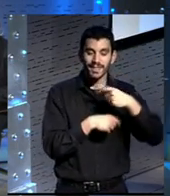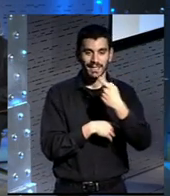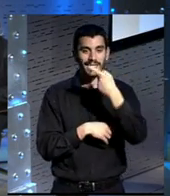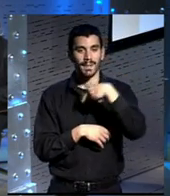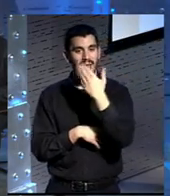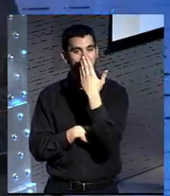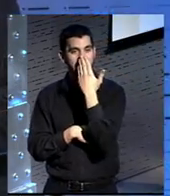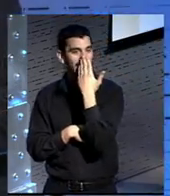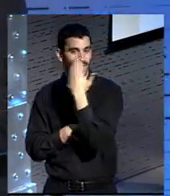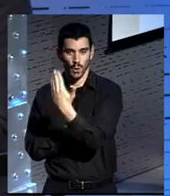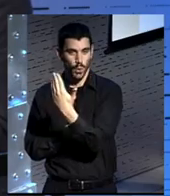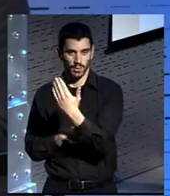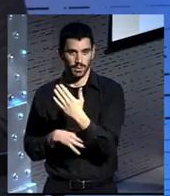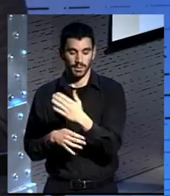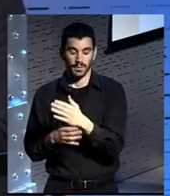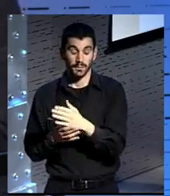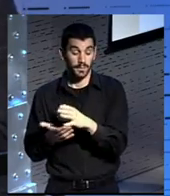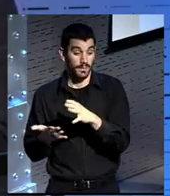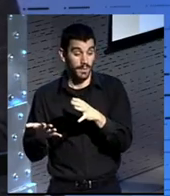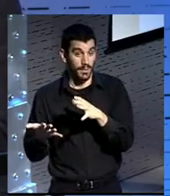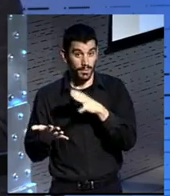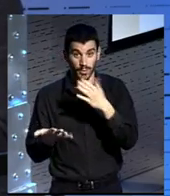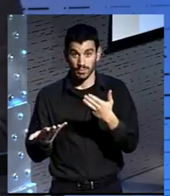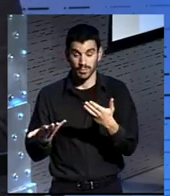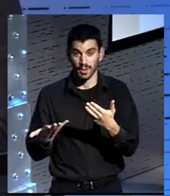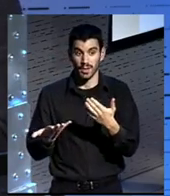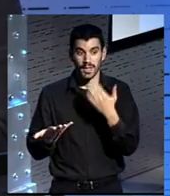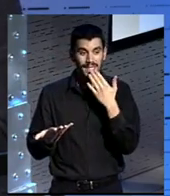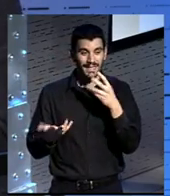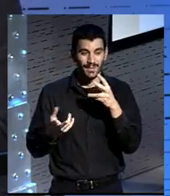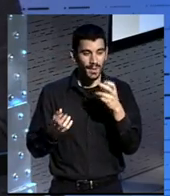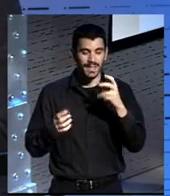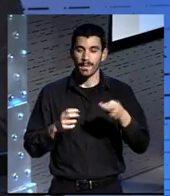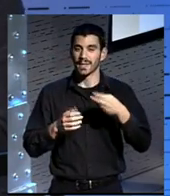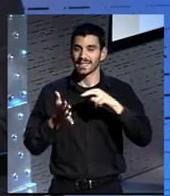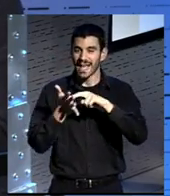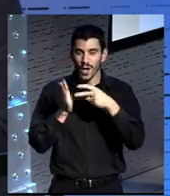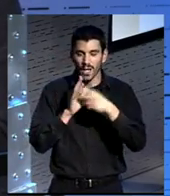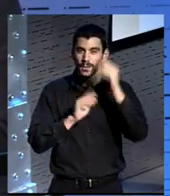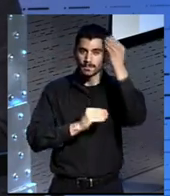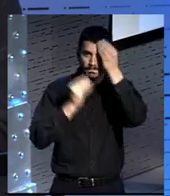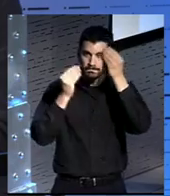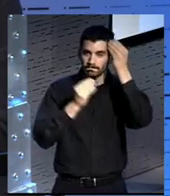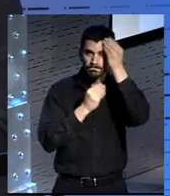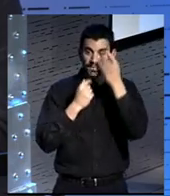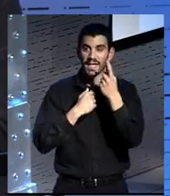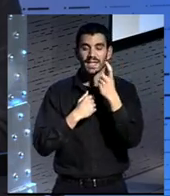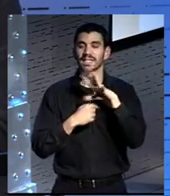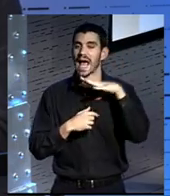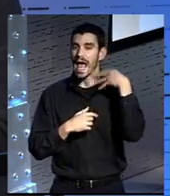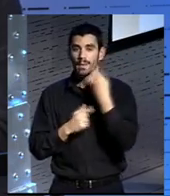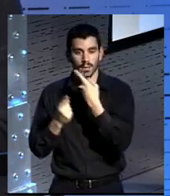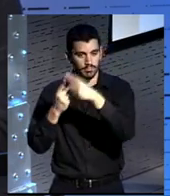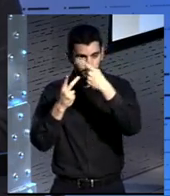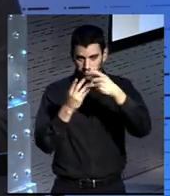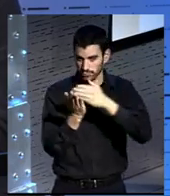siempre. En todos los paradigmas tecnológicos se han necesitado distintos tipos de habilidades, pero